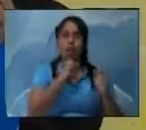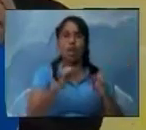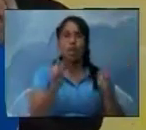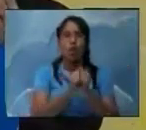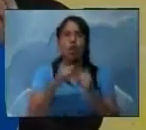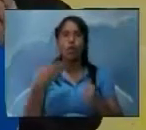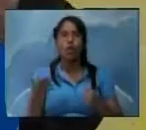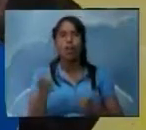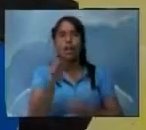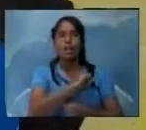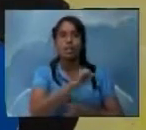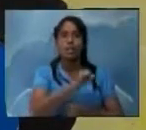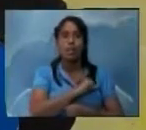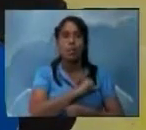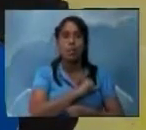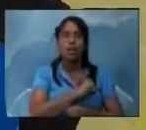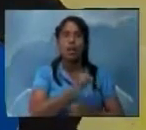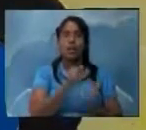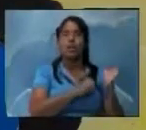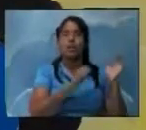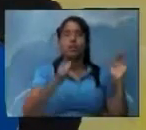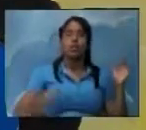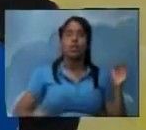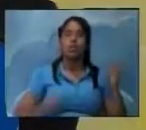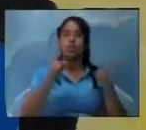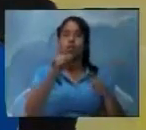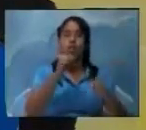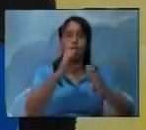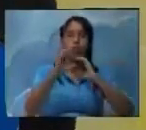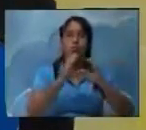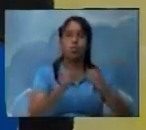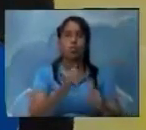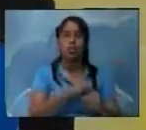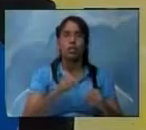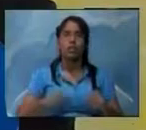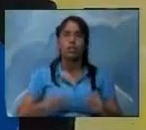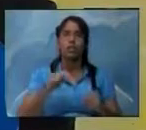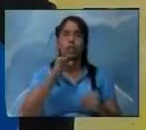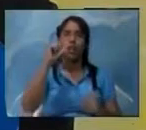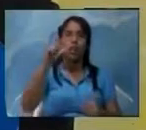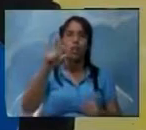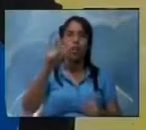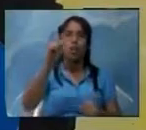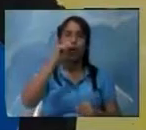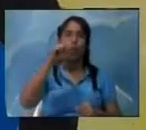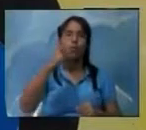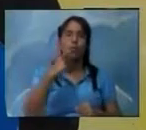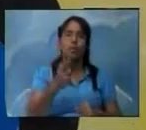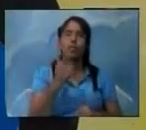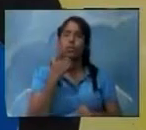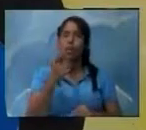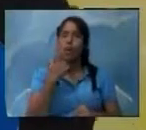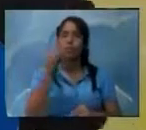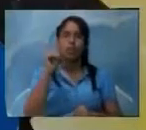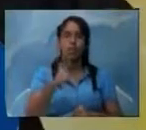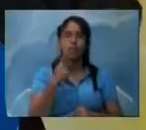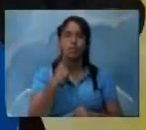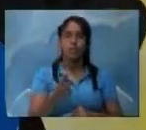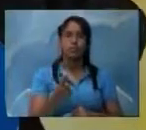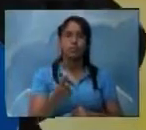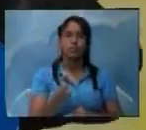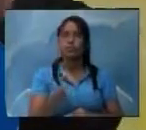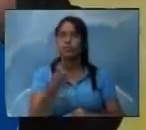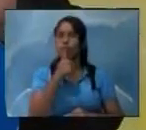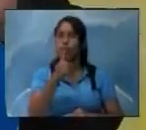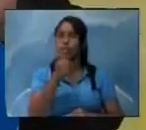los que le temen. El Señor, una comunión íntima. Estos hombres dijeron algo también que ellos... ¿A